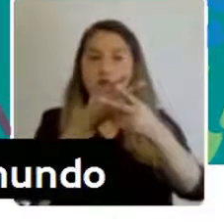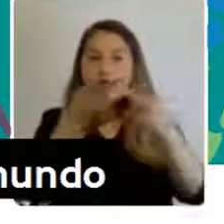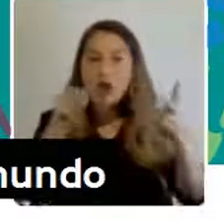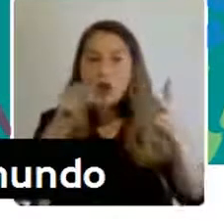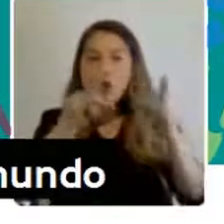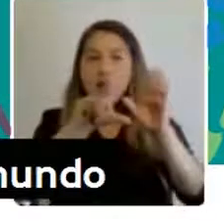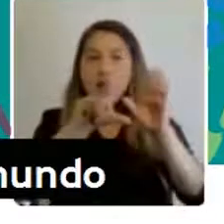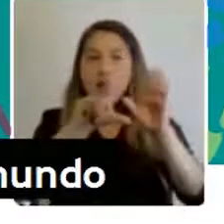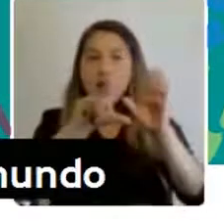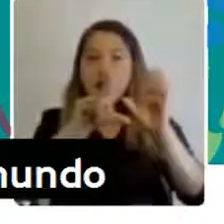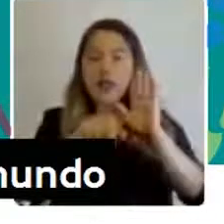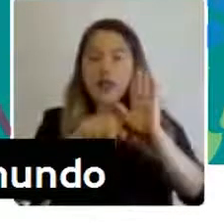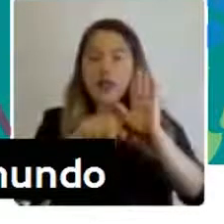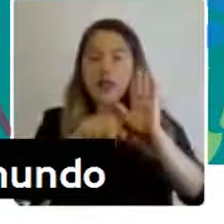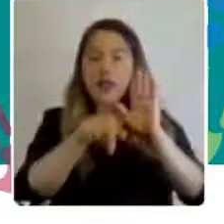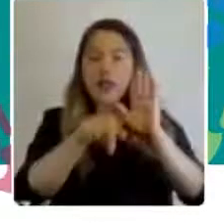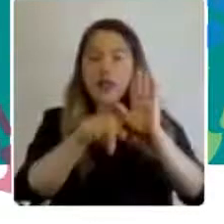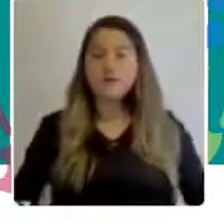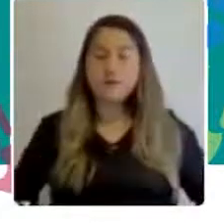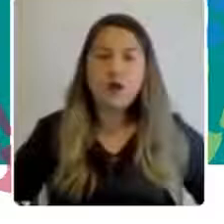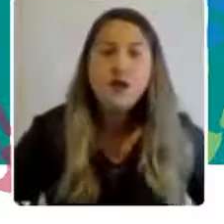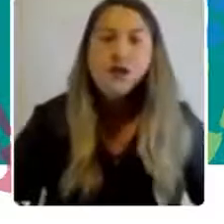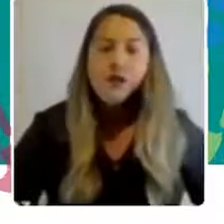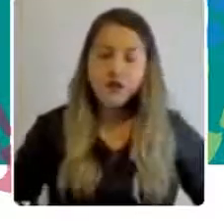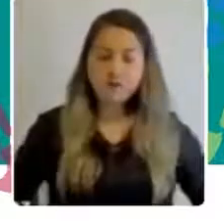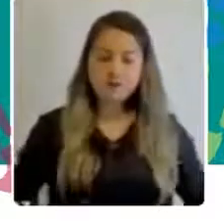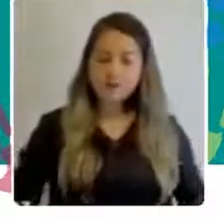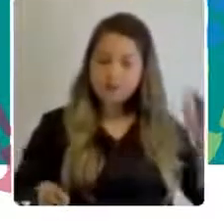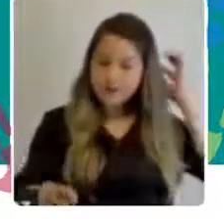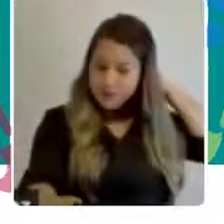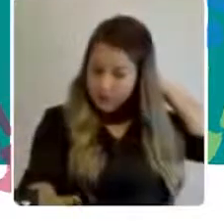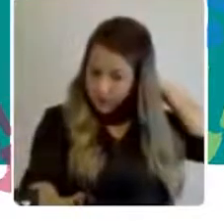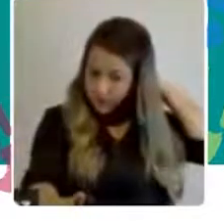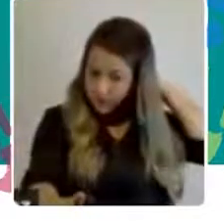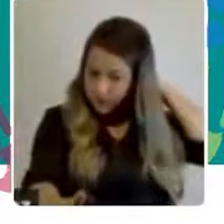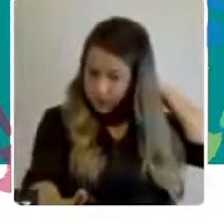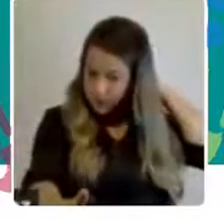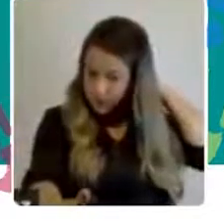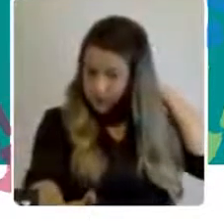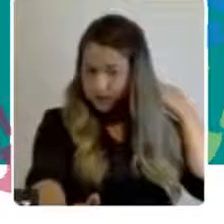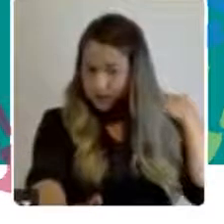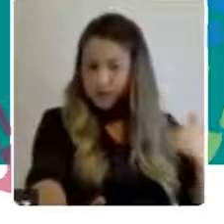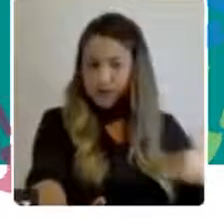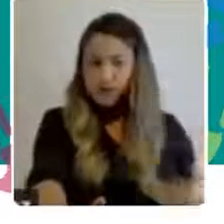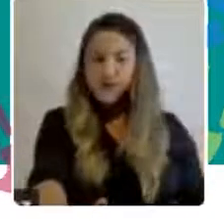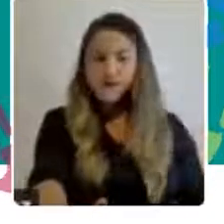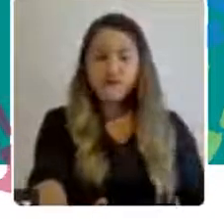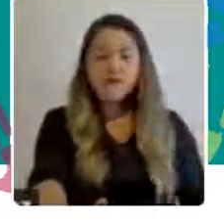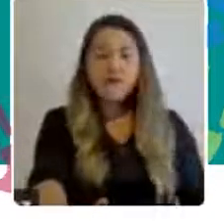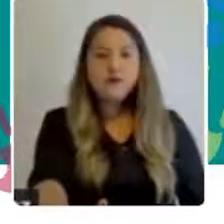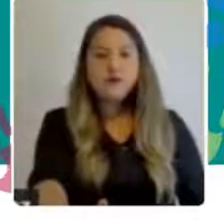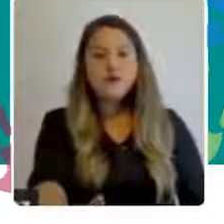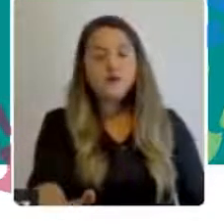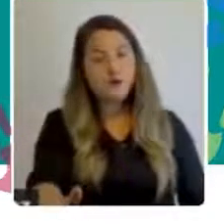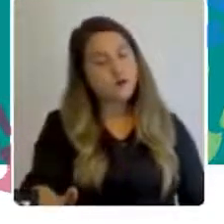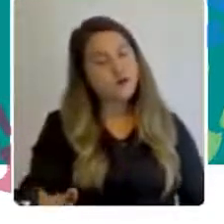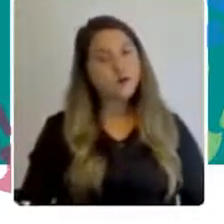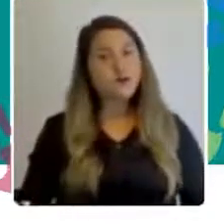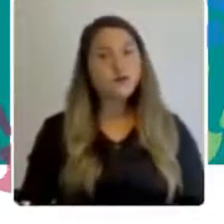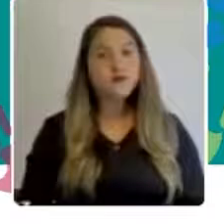I think what we find throughout the world is that there are more similarities and differences among the